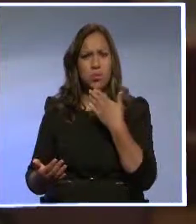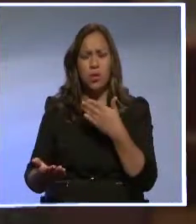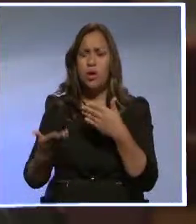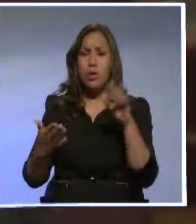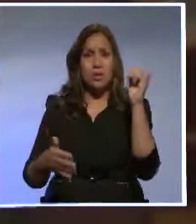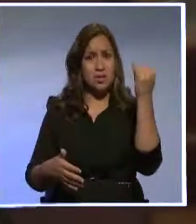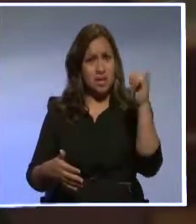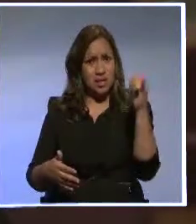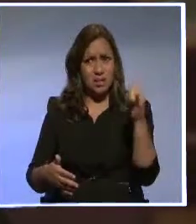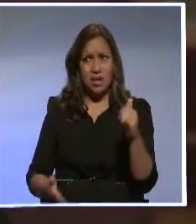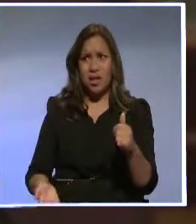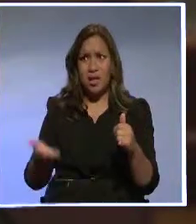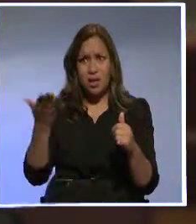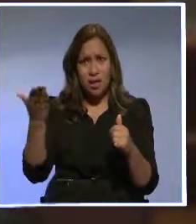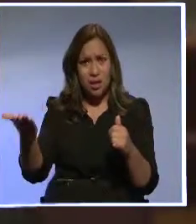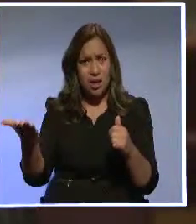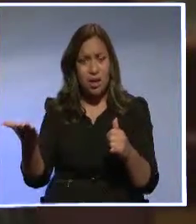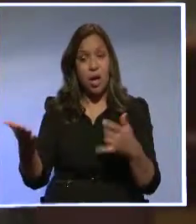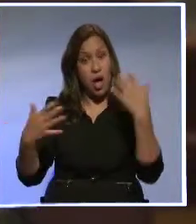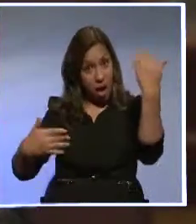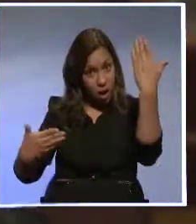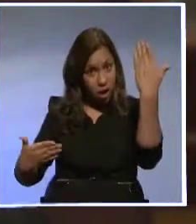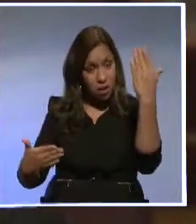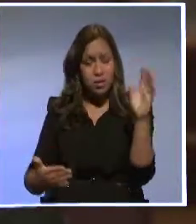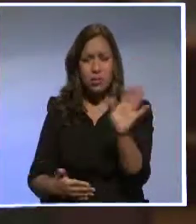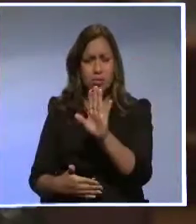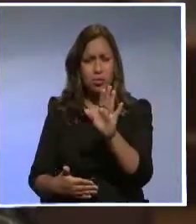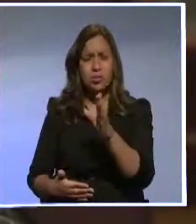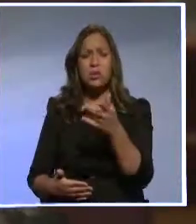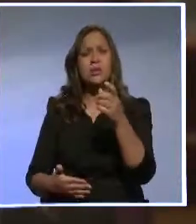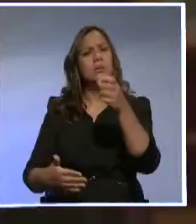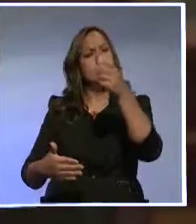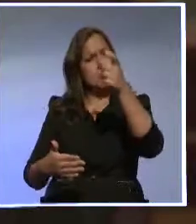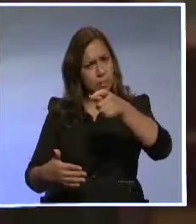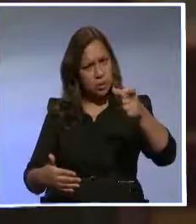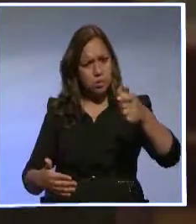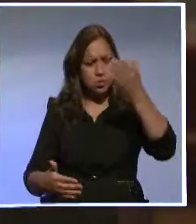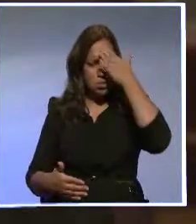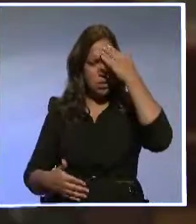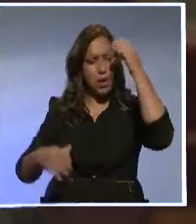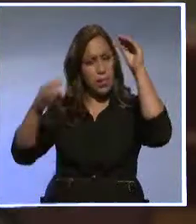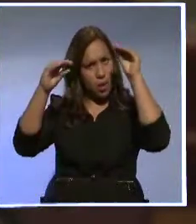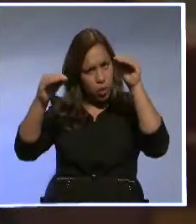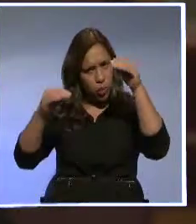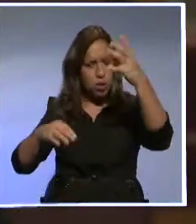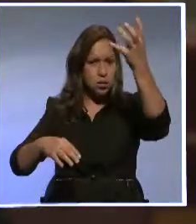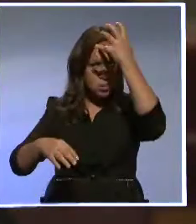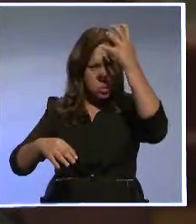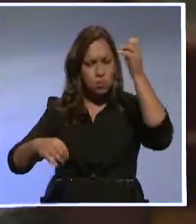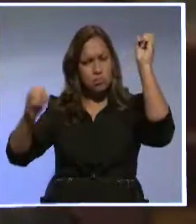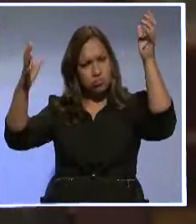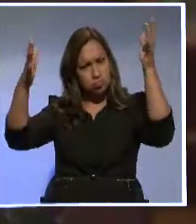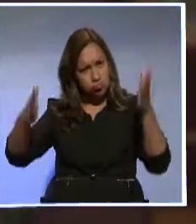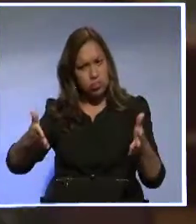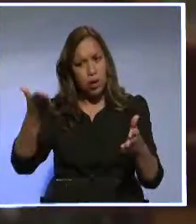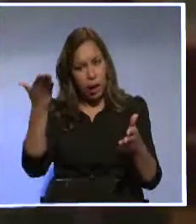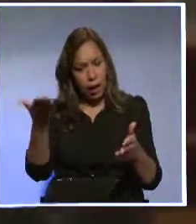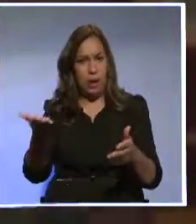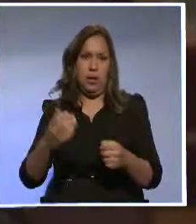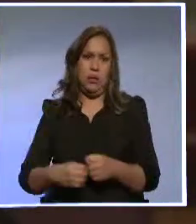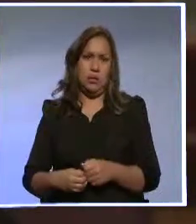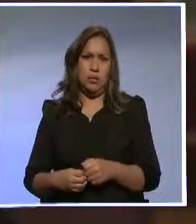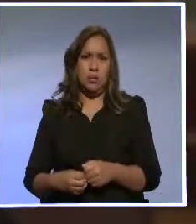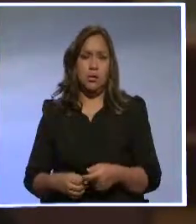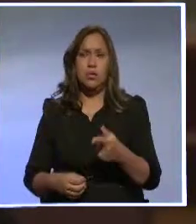no es un urbanista la ley nuestra que controla el uso del suelo el suelo la organización del territorio le compete a